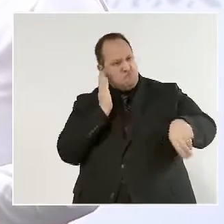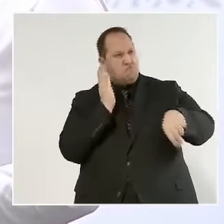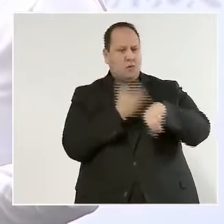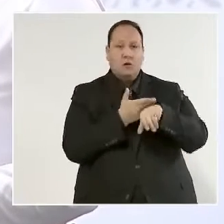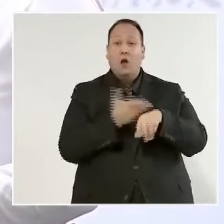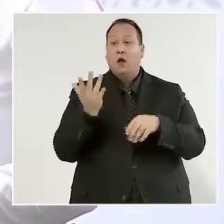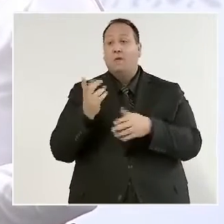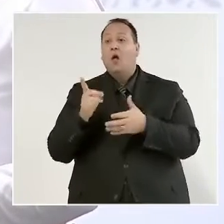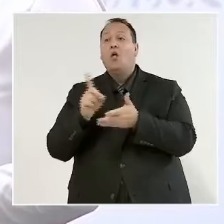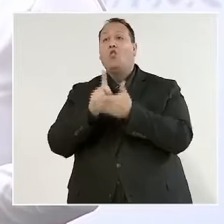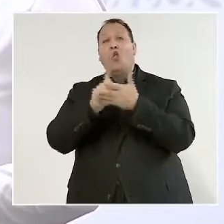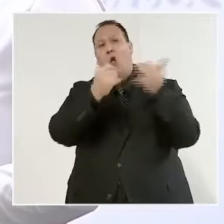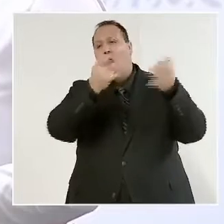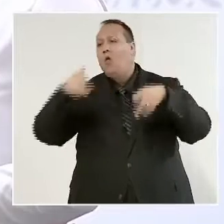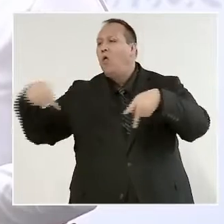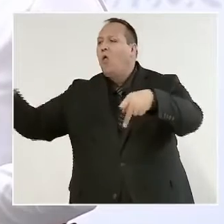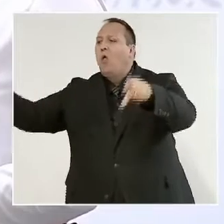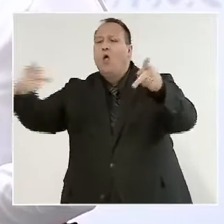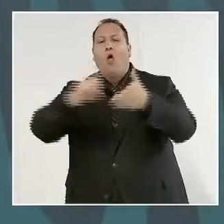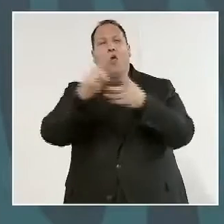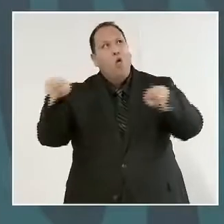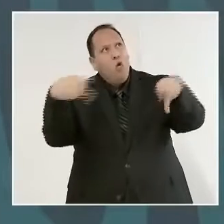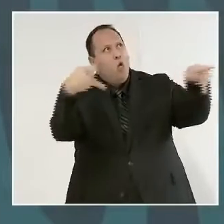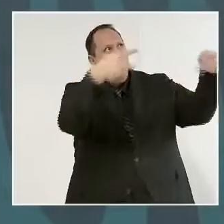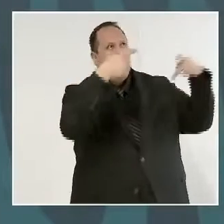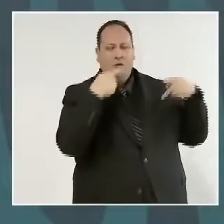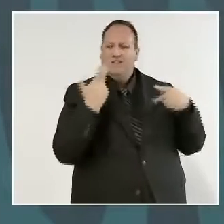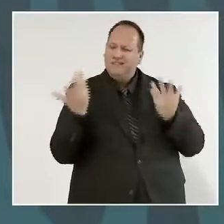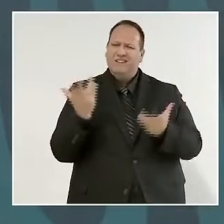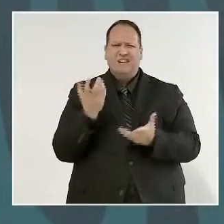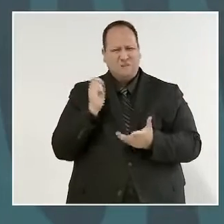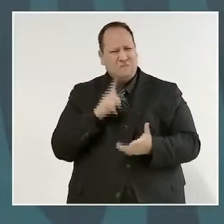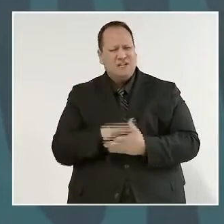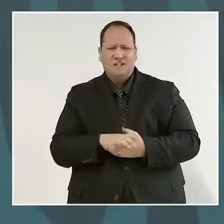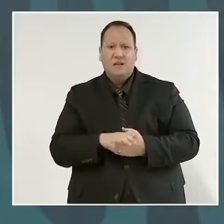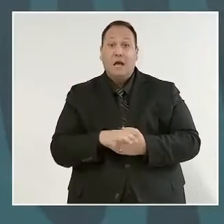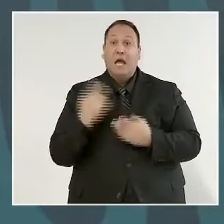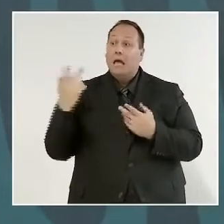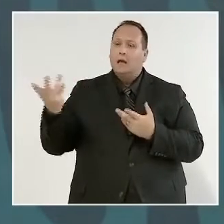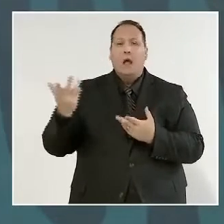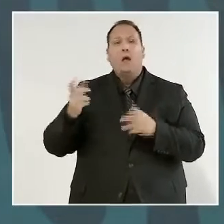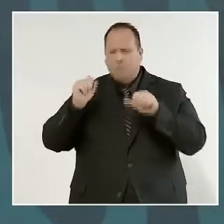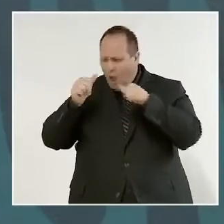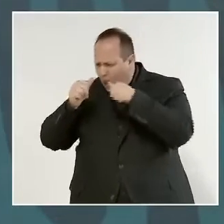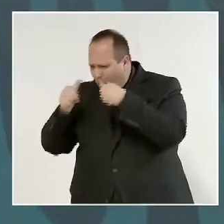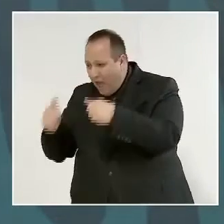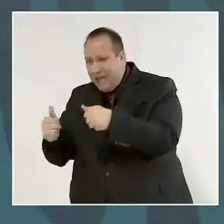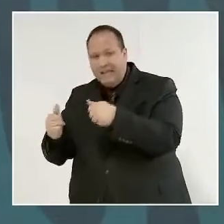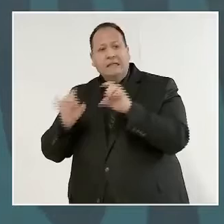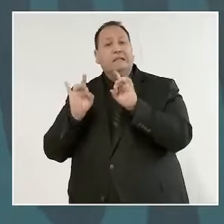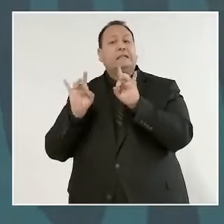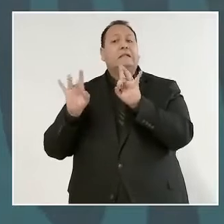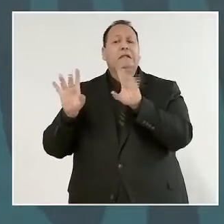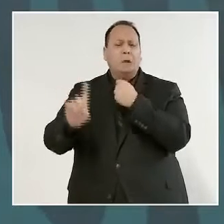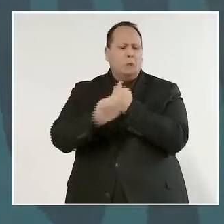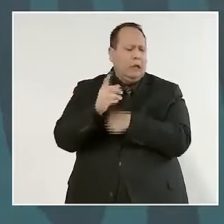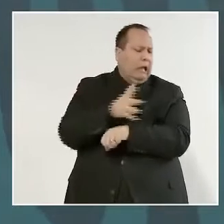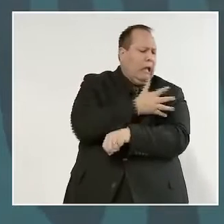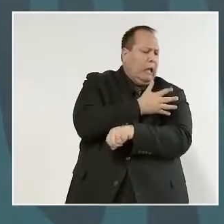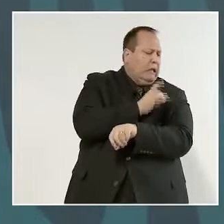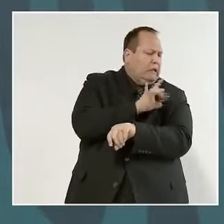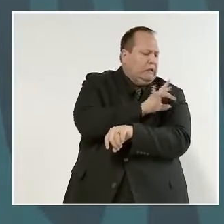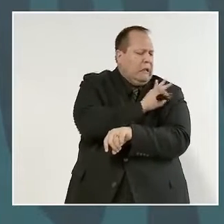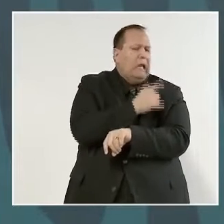el tráfico de armas de fuego y drogas, también atendiendo las causas que generan los delitos y